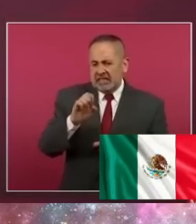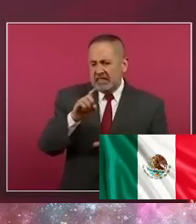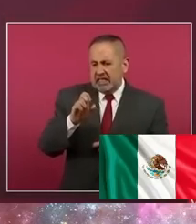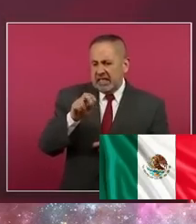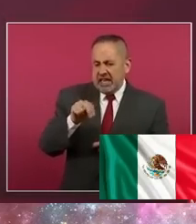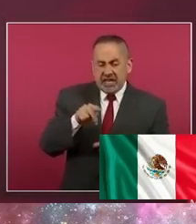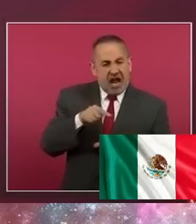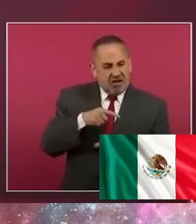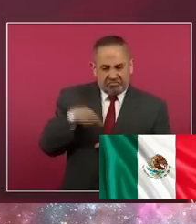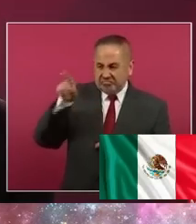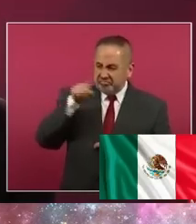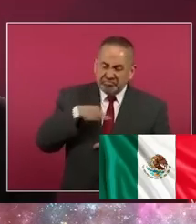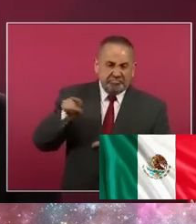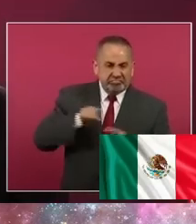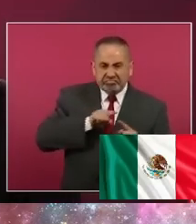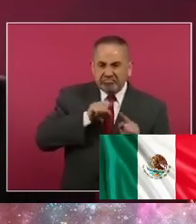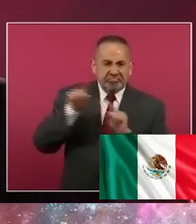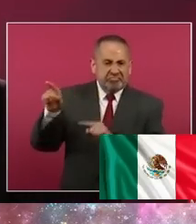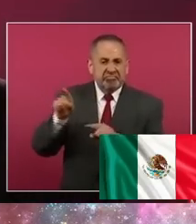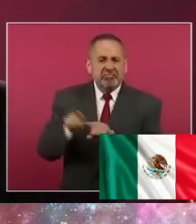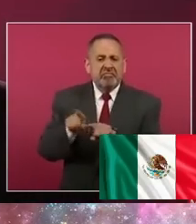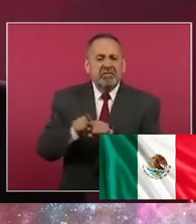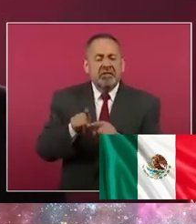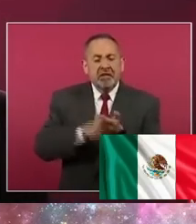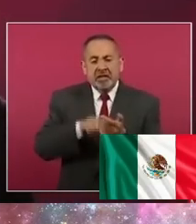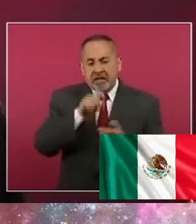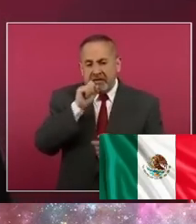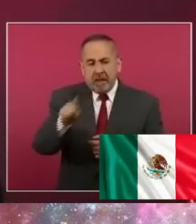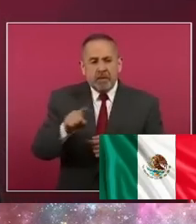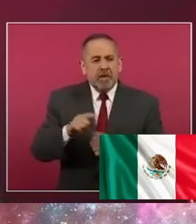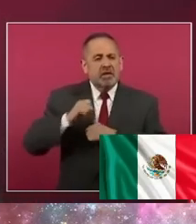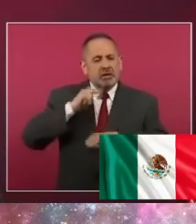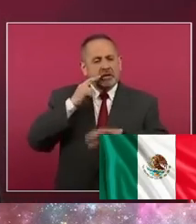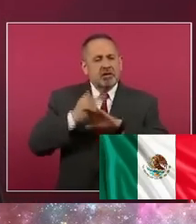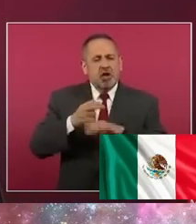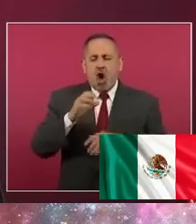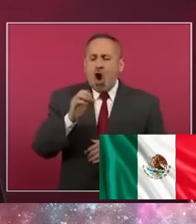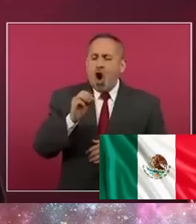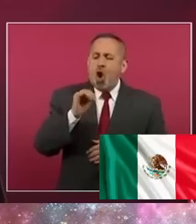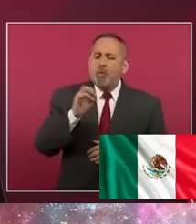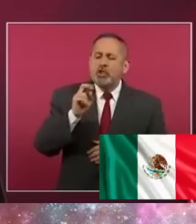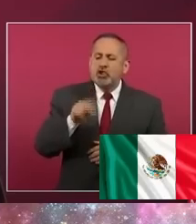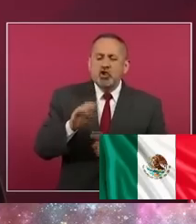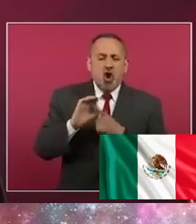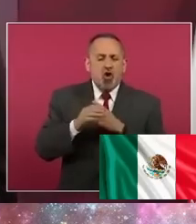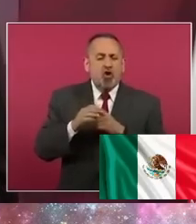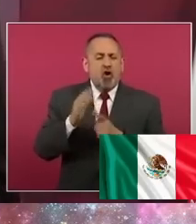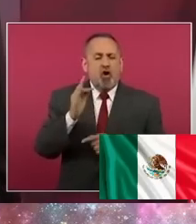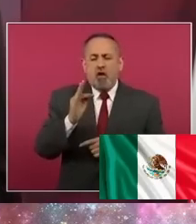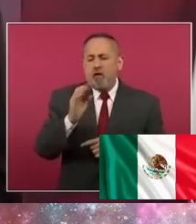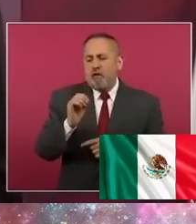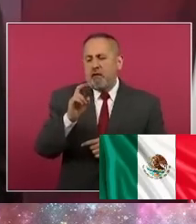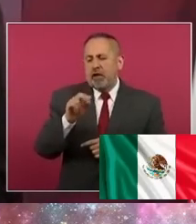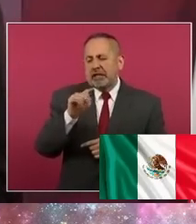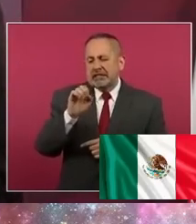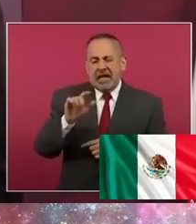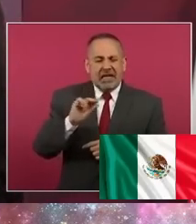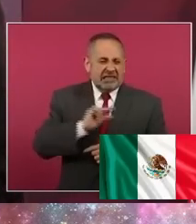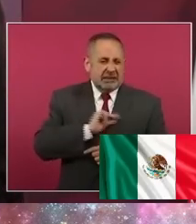defensa y también de la comisión forestal especialistas